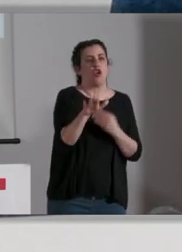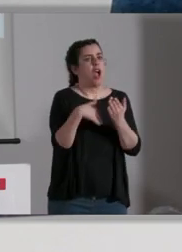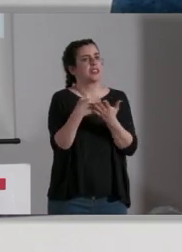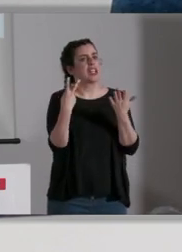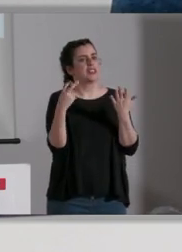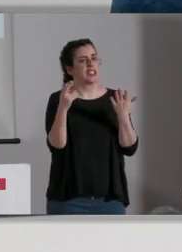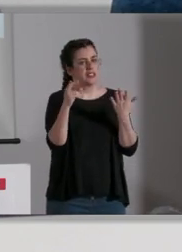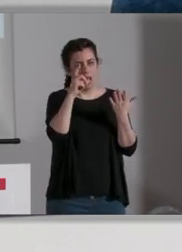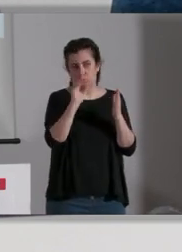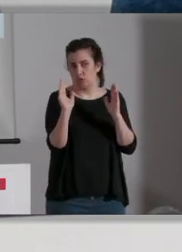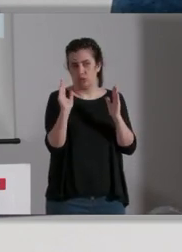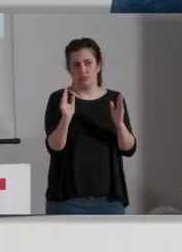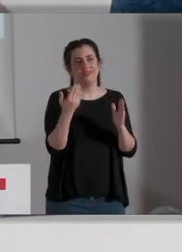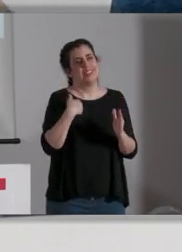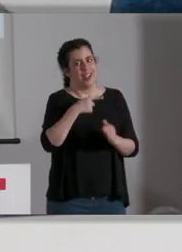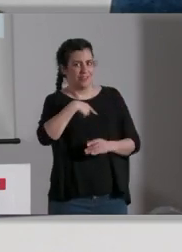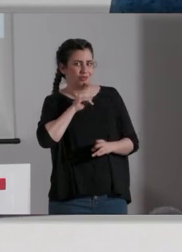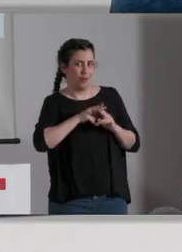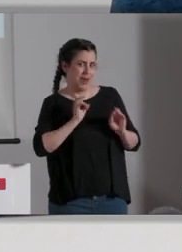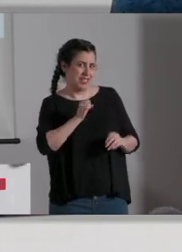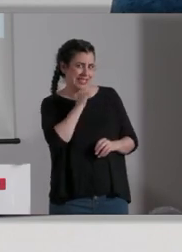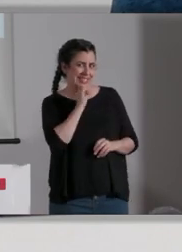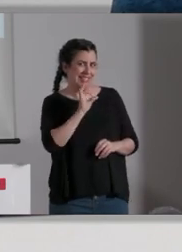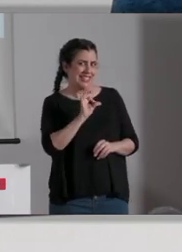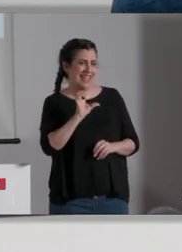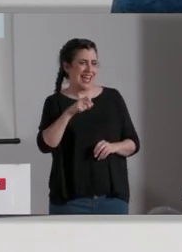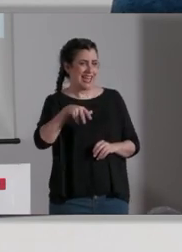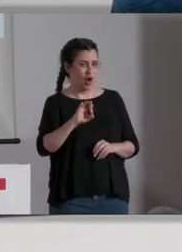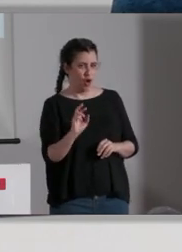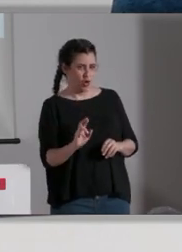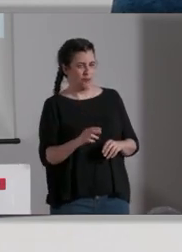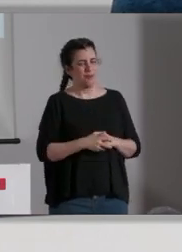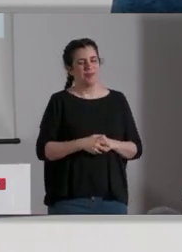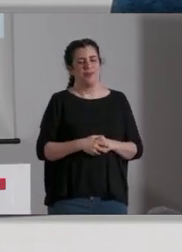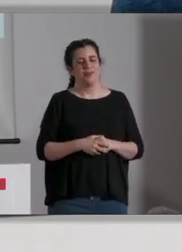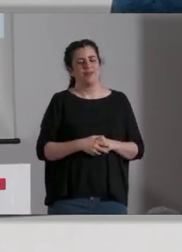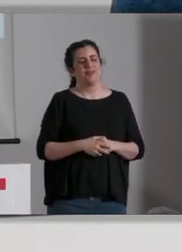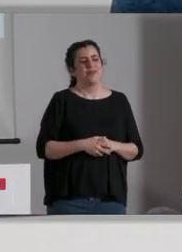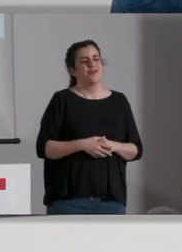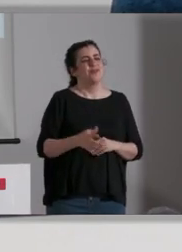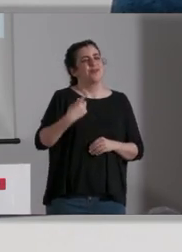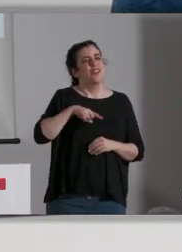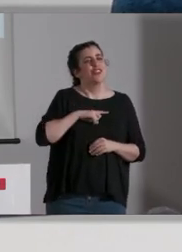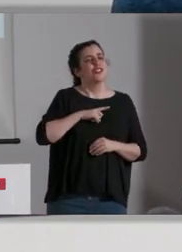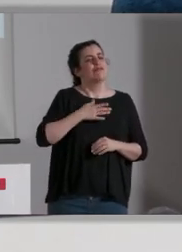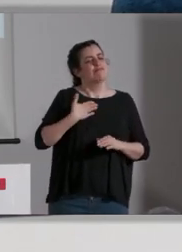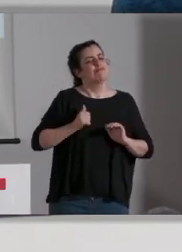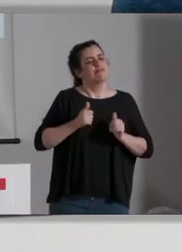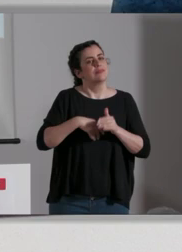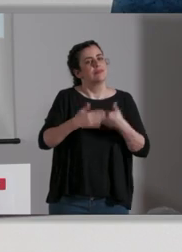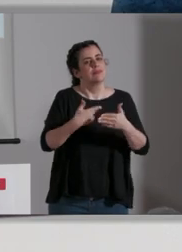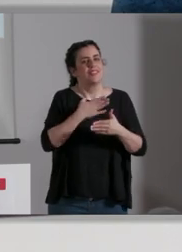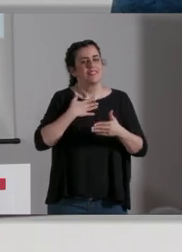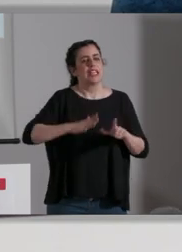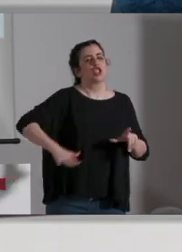70 años. Somos senior. Nuestro sueño, tras 8 años de andadura, es tener un solar para desarrollar